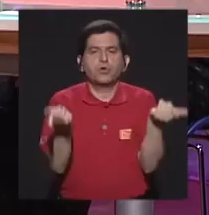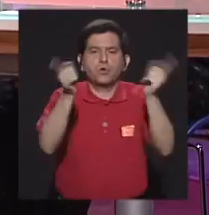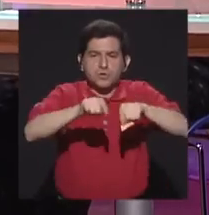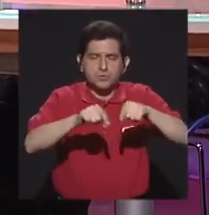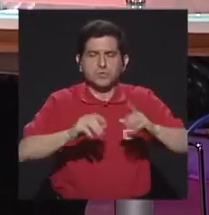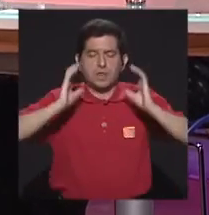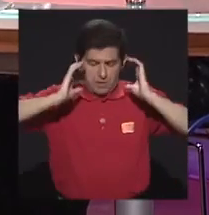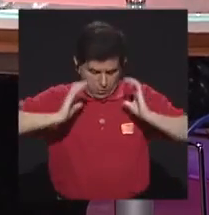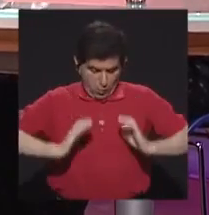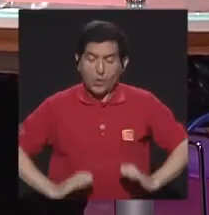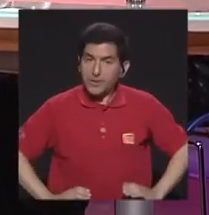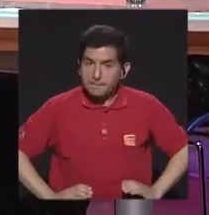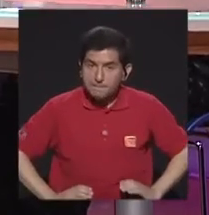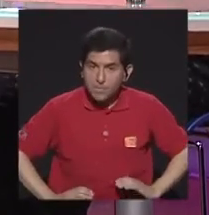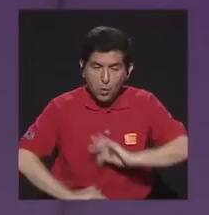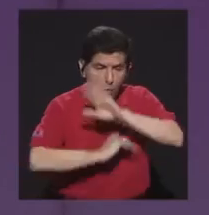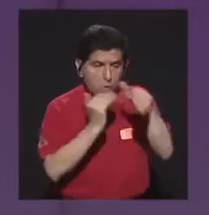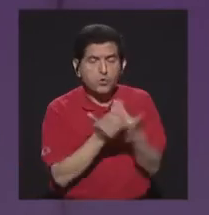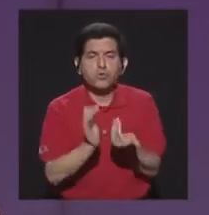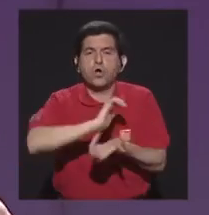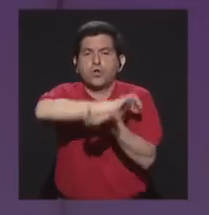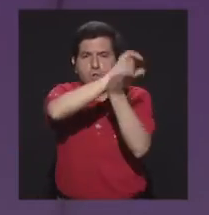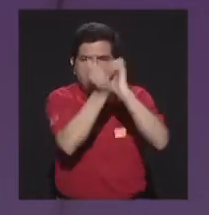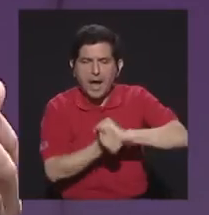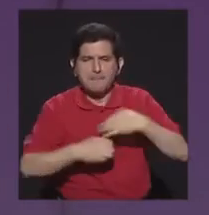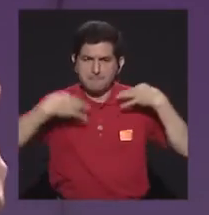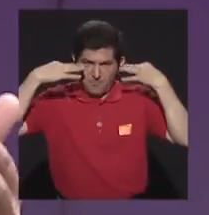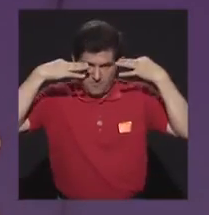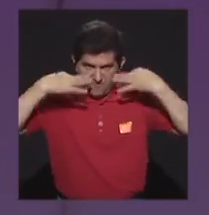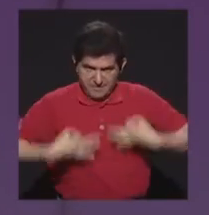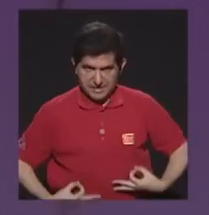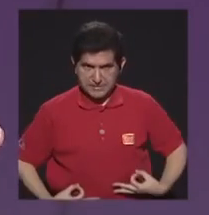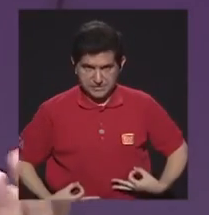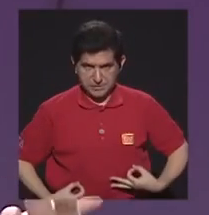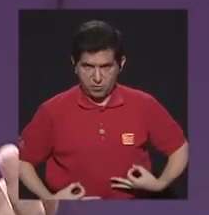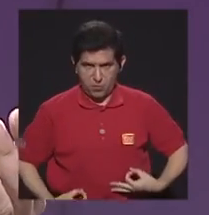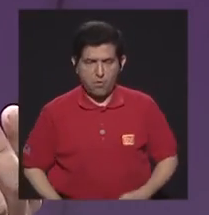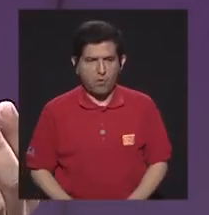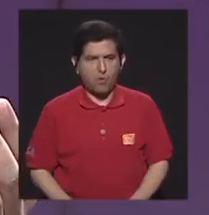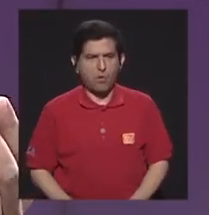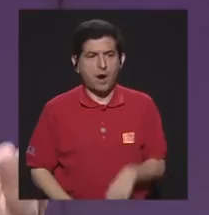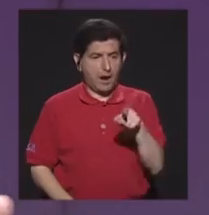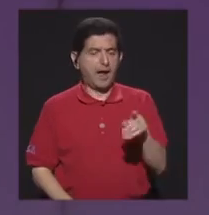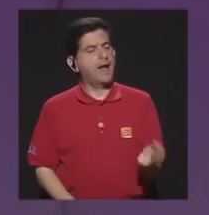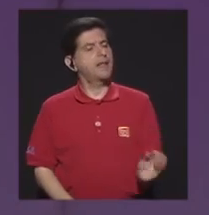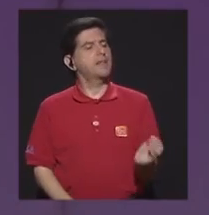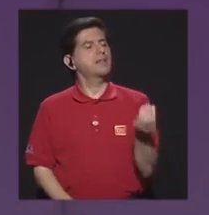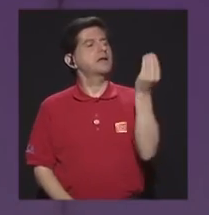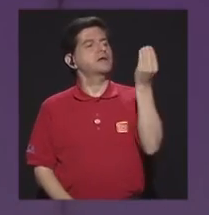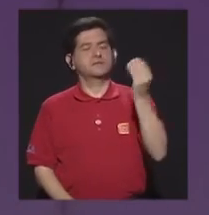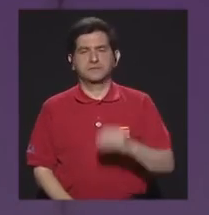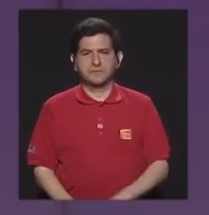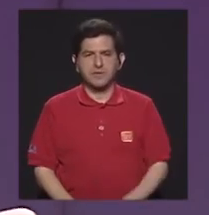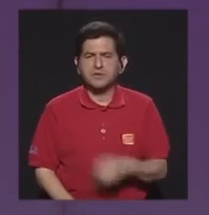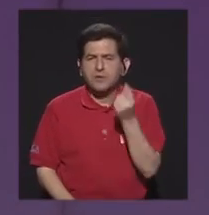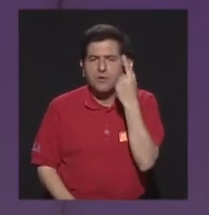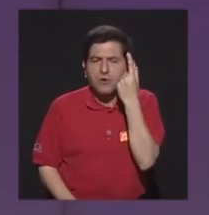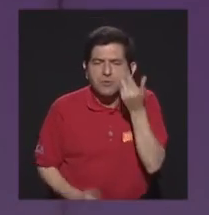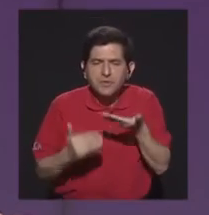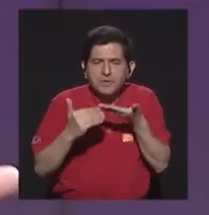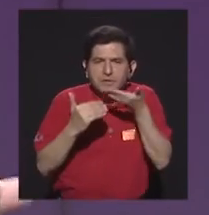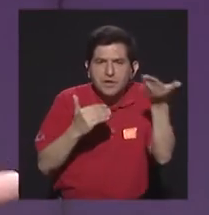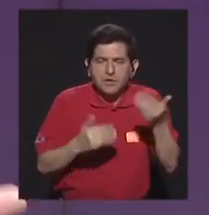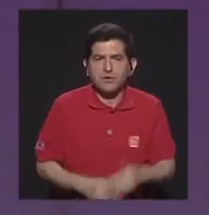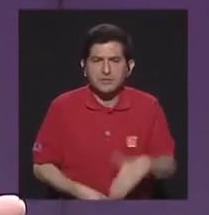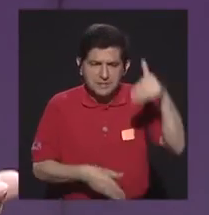cuerpo, todos los cambios físicos realmente del el crecimiento humano en sí, entender muchísimas cosas dentro